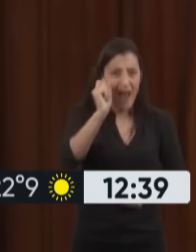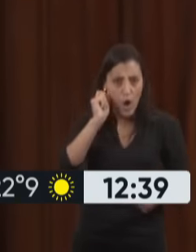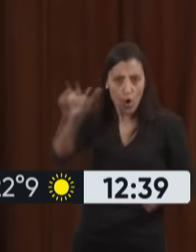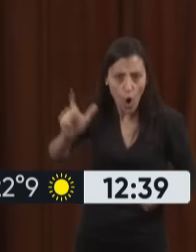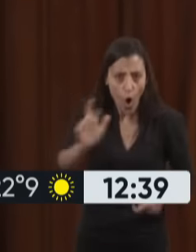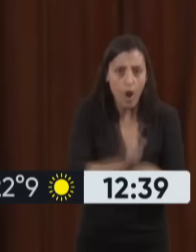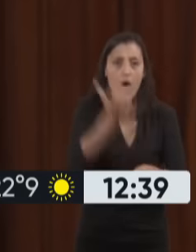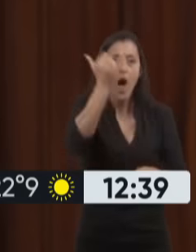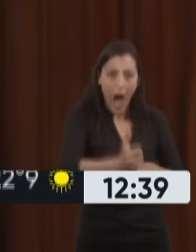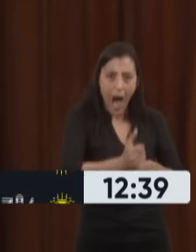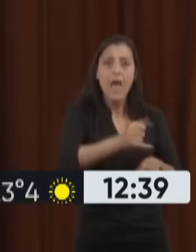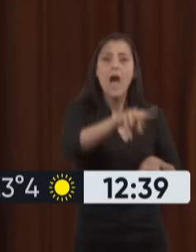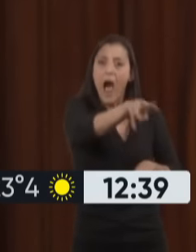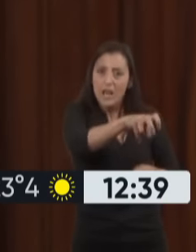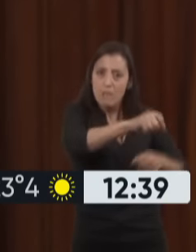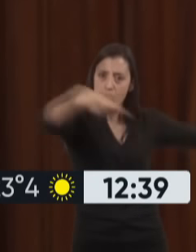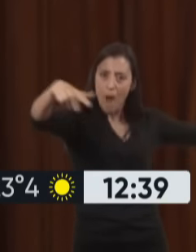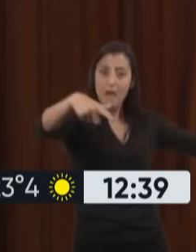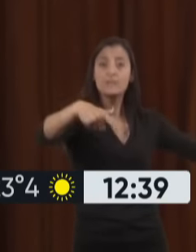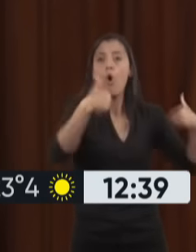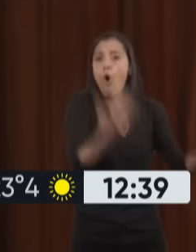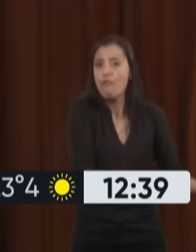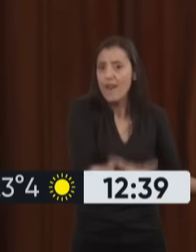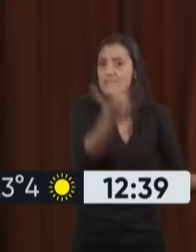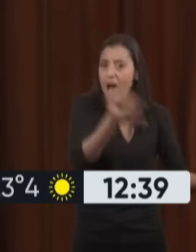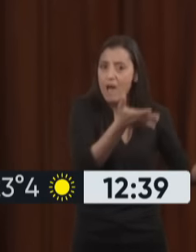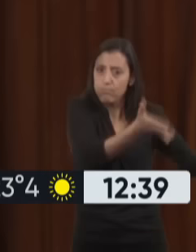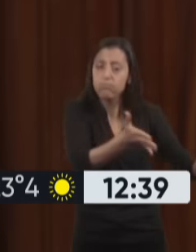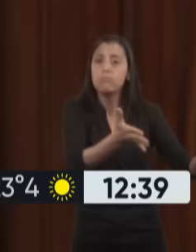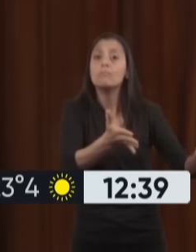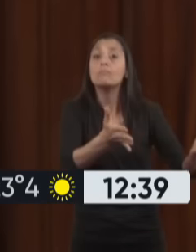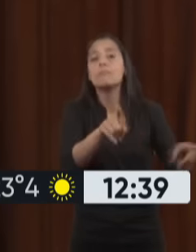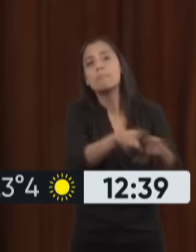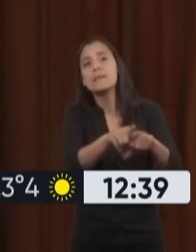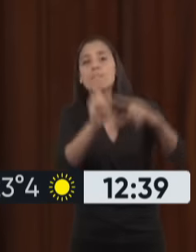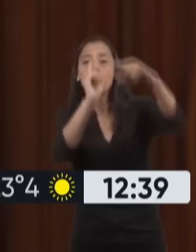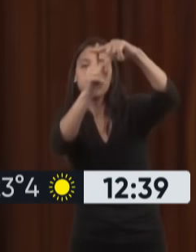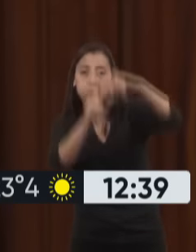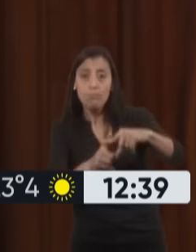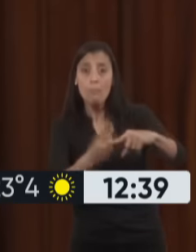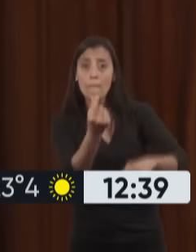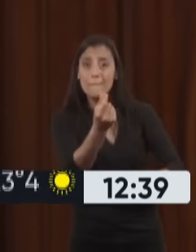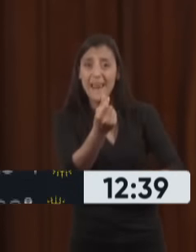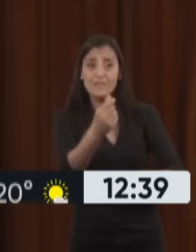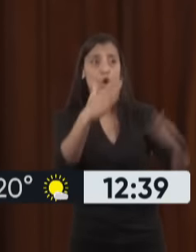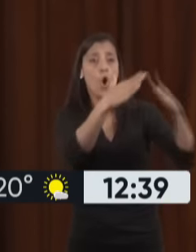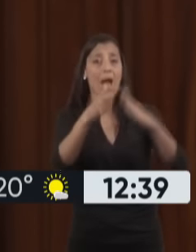propiedades ofrecidas y cómo, en términos relativos, el precio de los alquileres